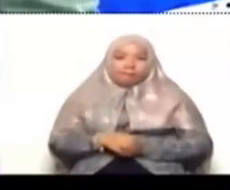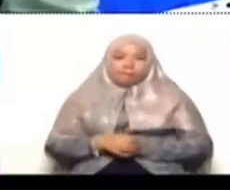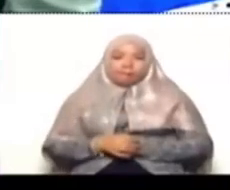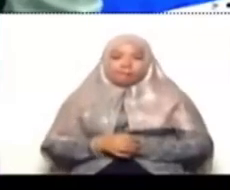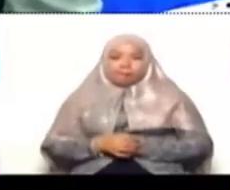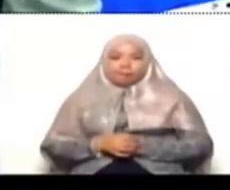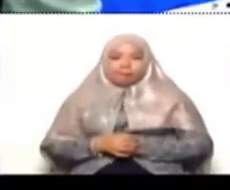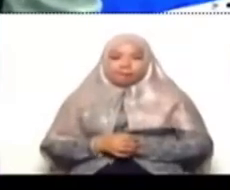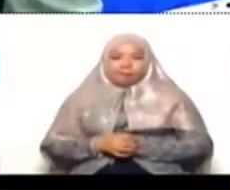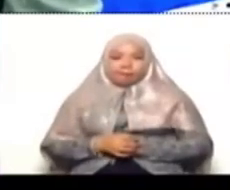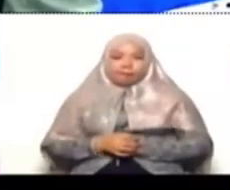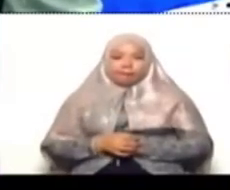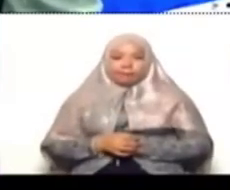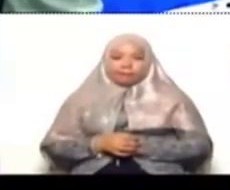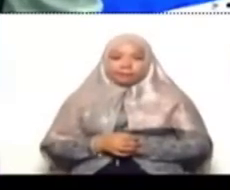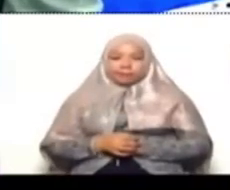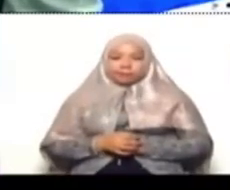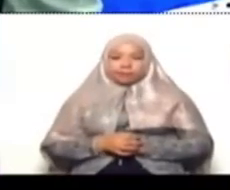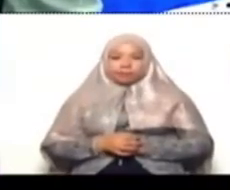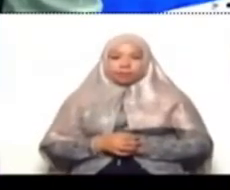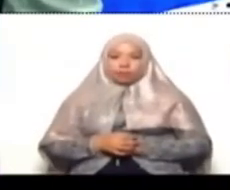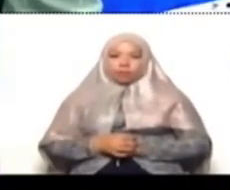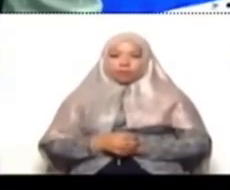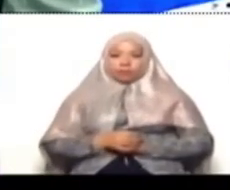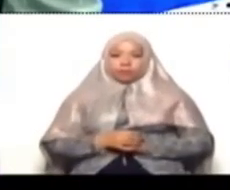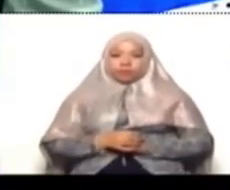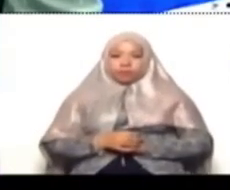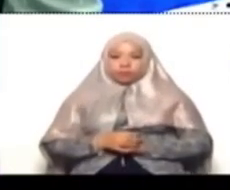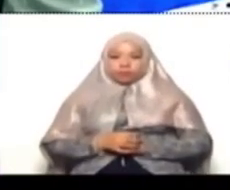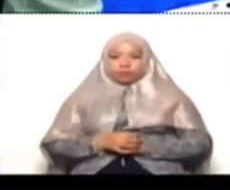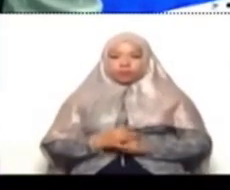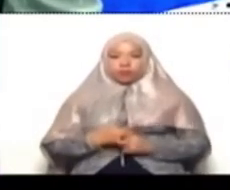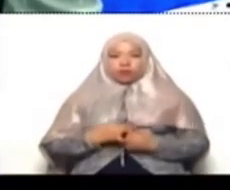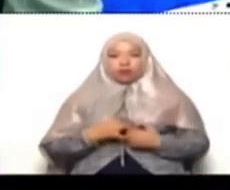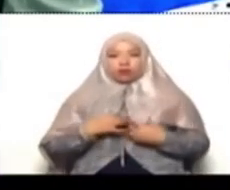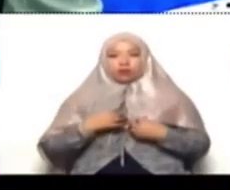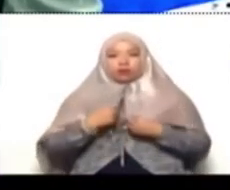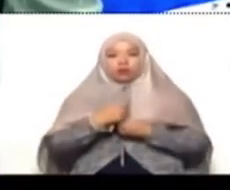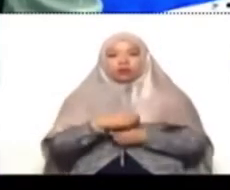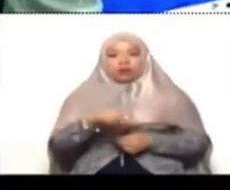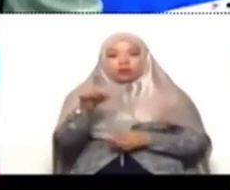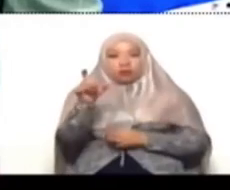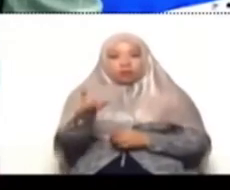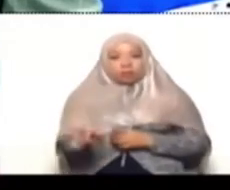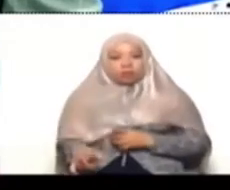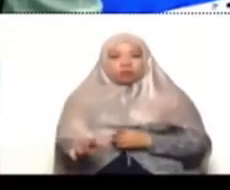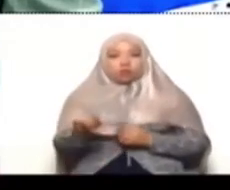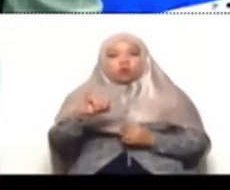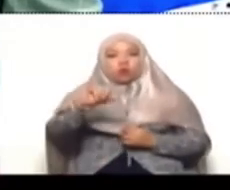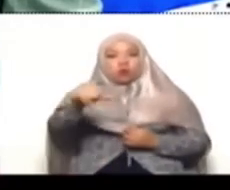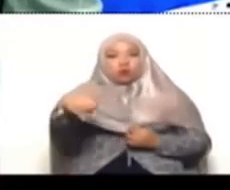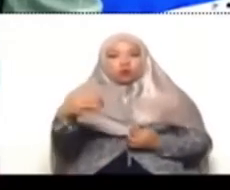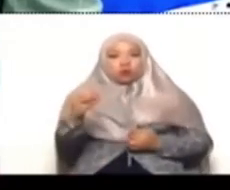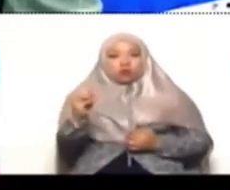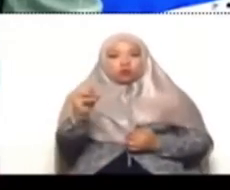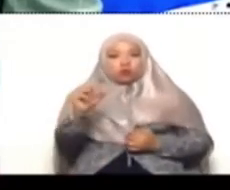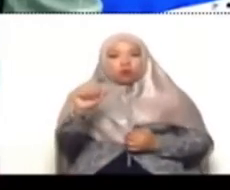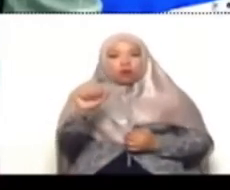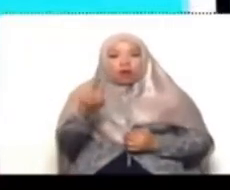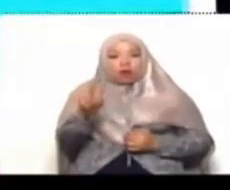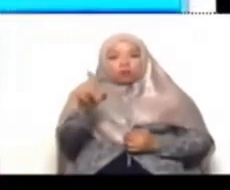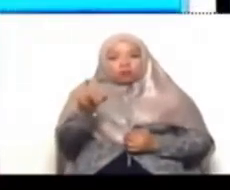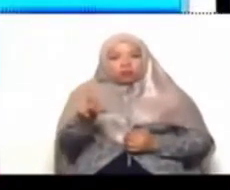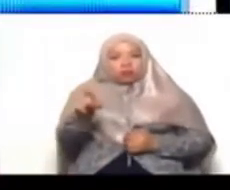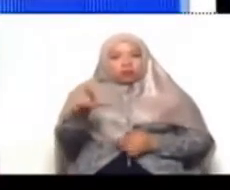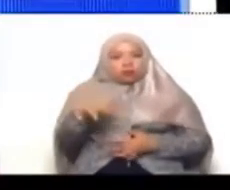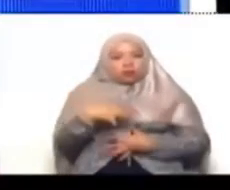psiquiatras brillante. Y fue el caso de Joao Gobeya. Correcto, presidente. Joao Gobeya es un caso muy